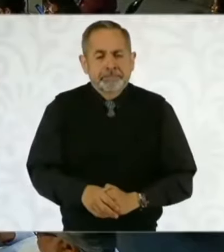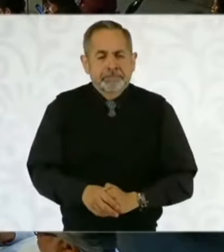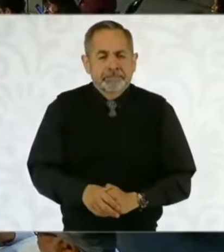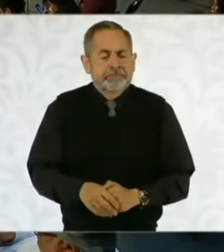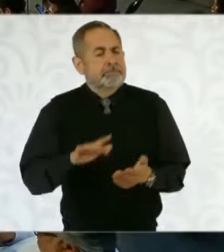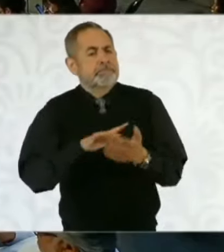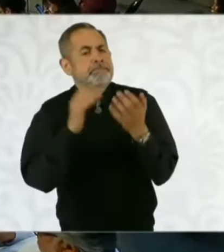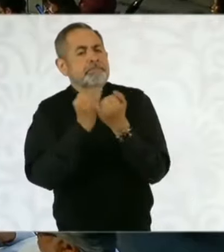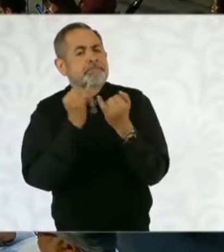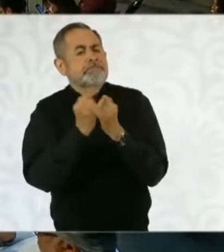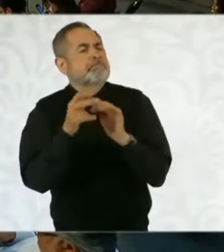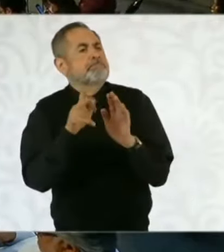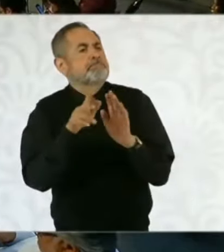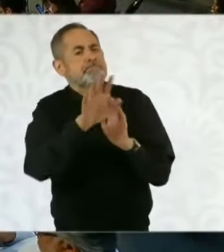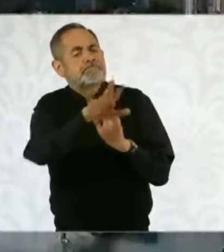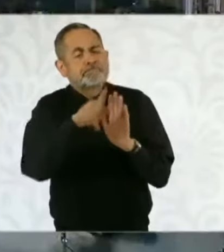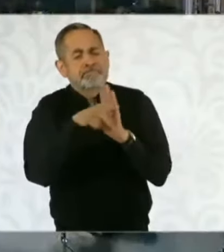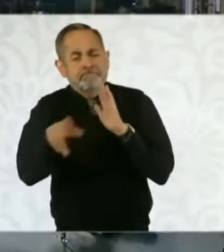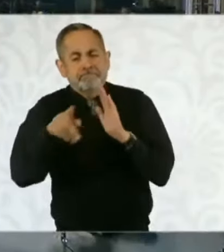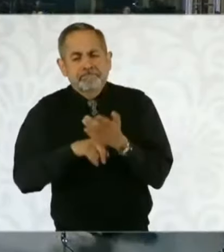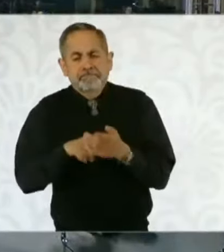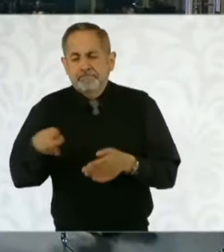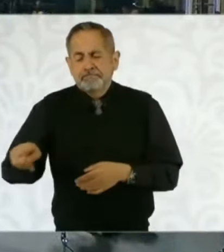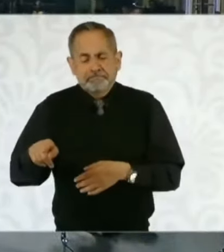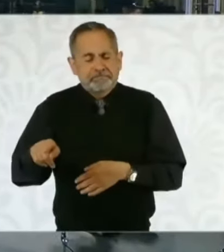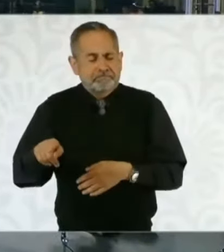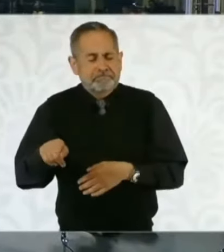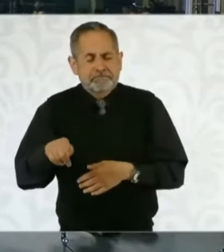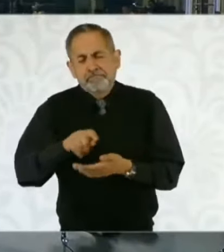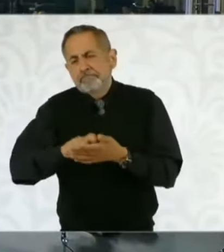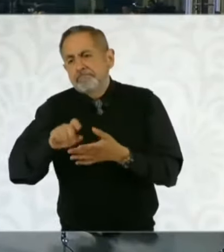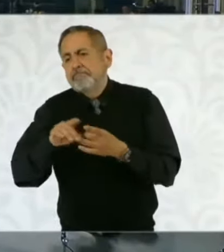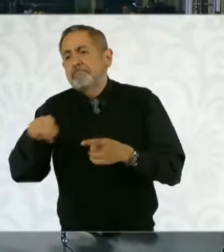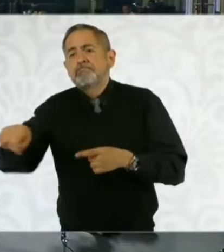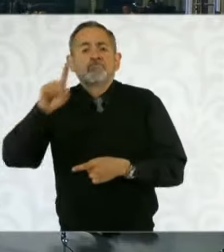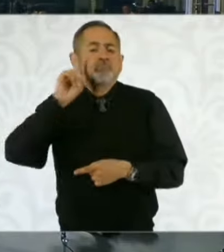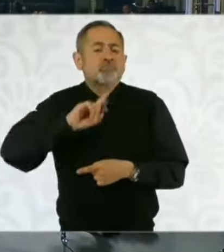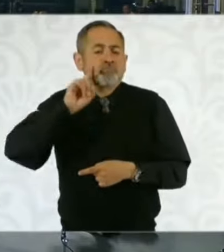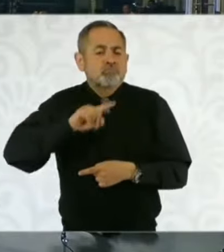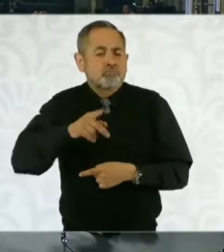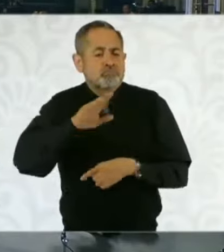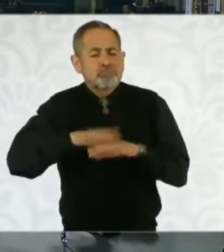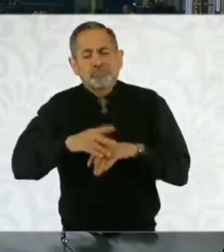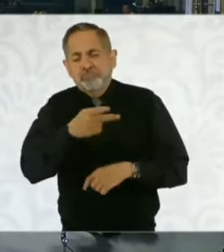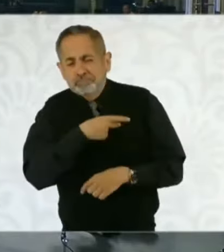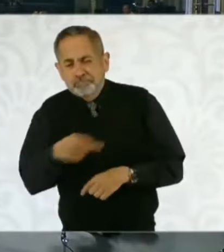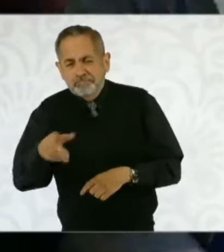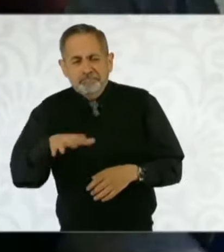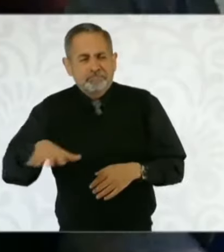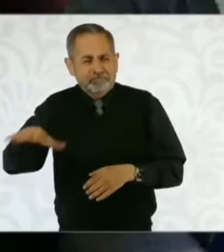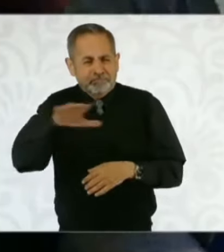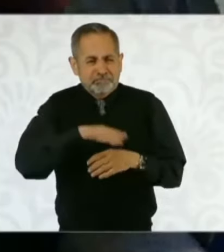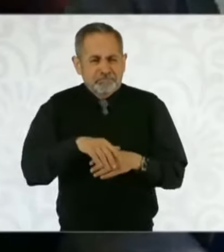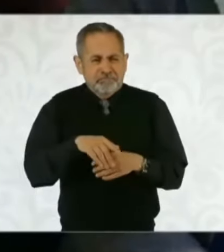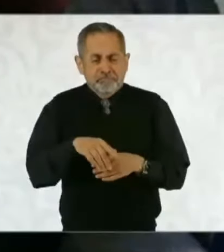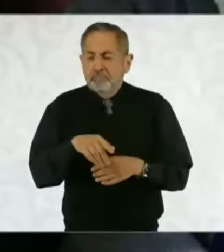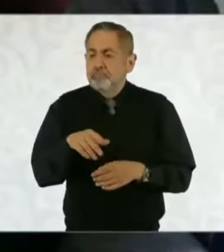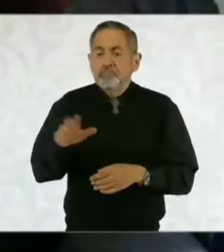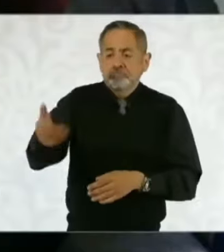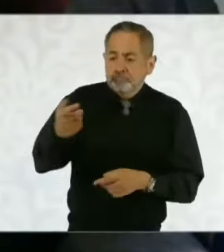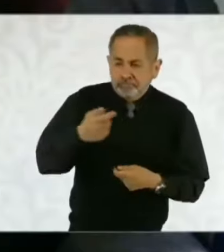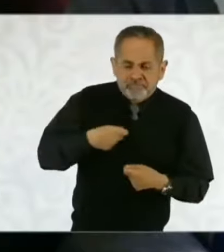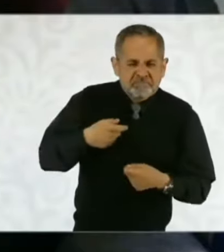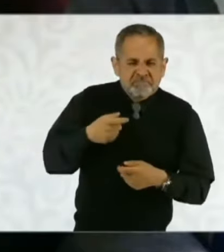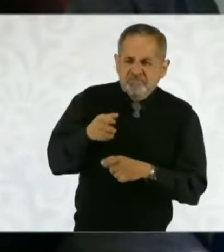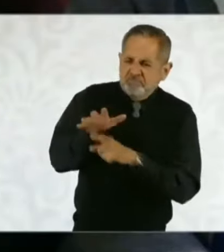sido en el caso de la jornada traemos que mujeres de zonas pobres son extorsionadas sexualmente por piperos a cambio de de agua aquí en la Ciudad de